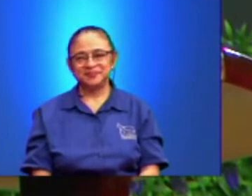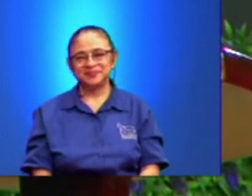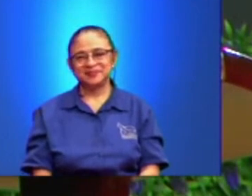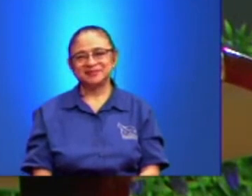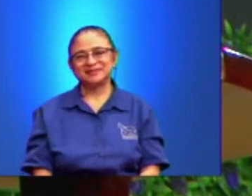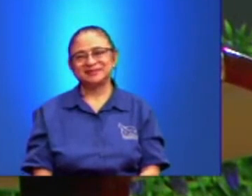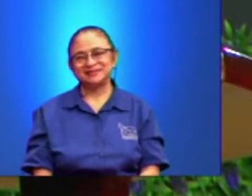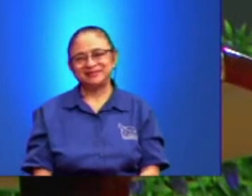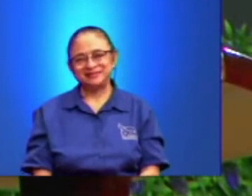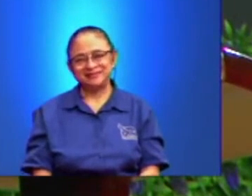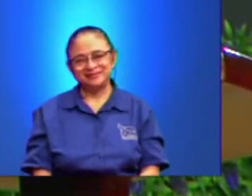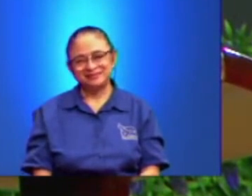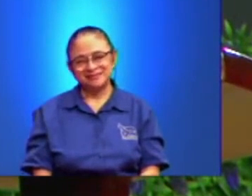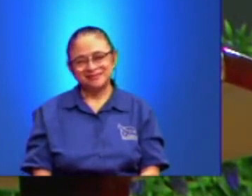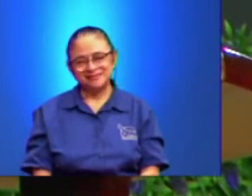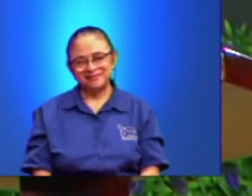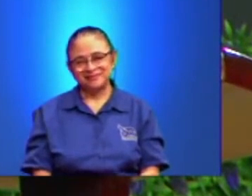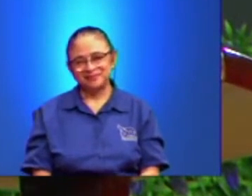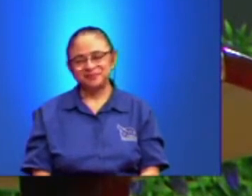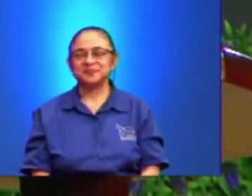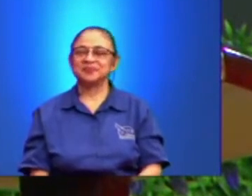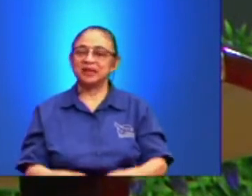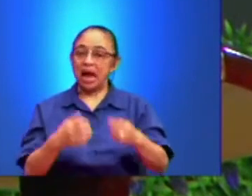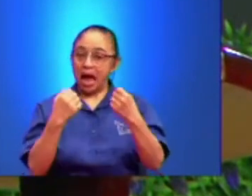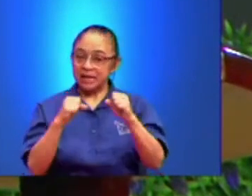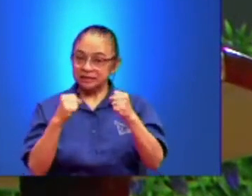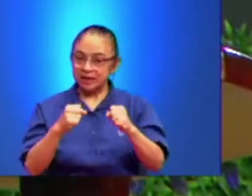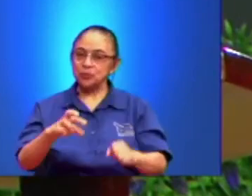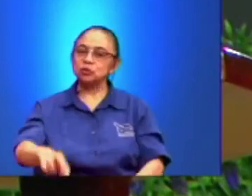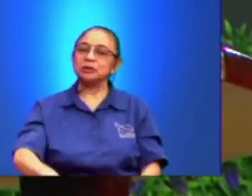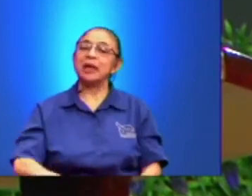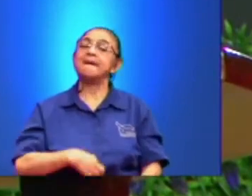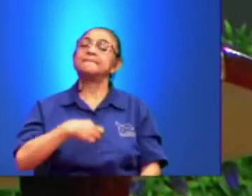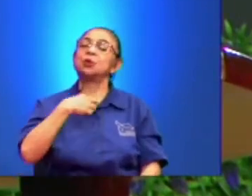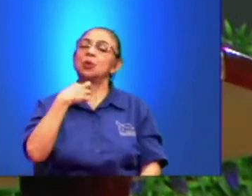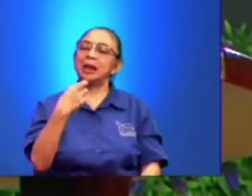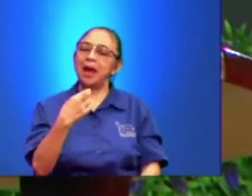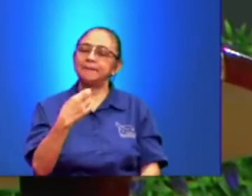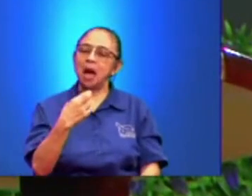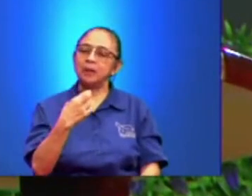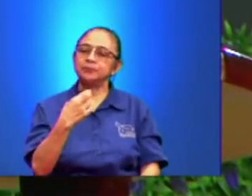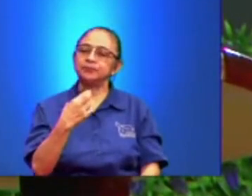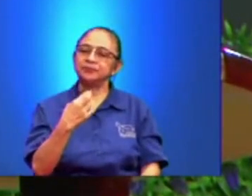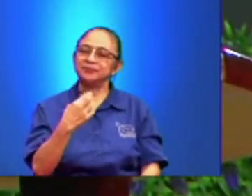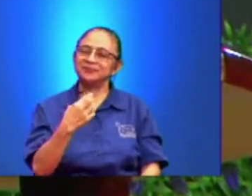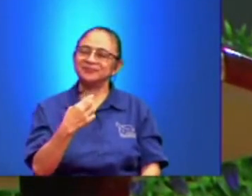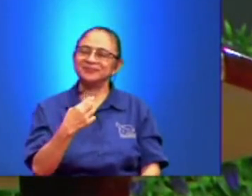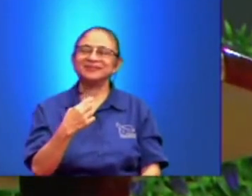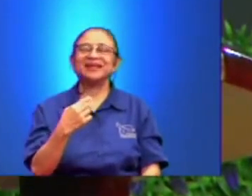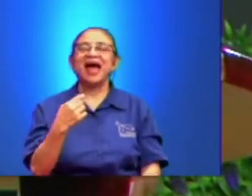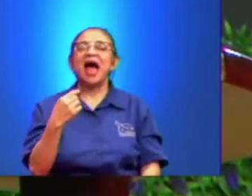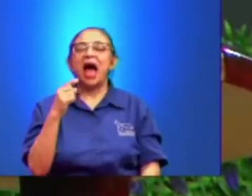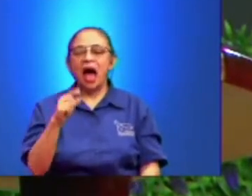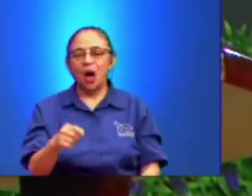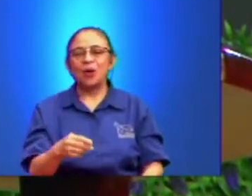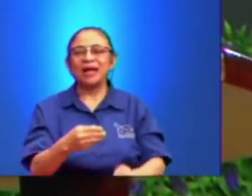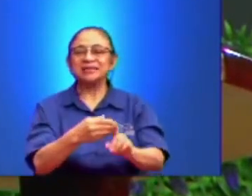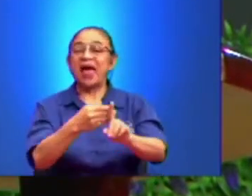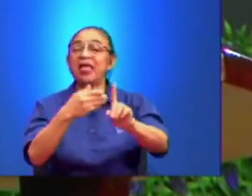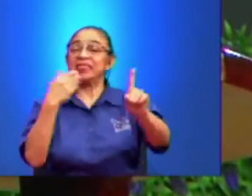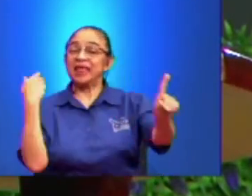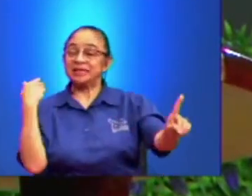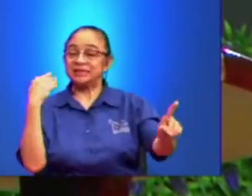entonces por eso estamos así pero que la hacemos aunque sea desde la casa la hacemos pero